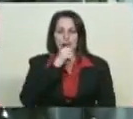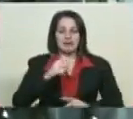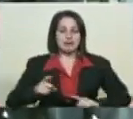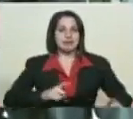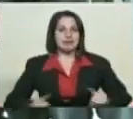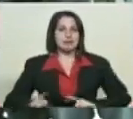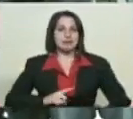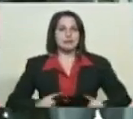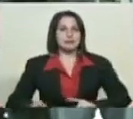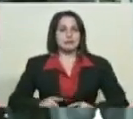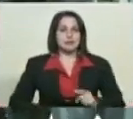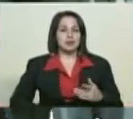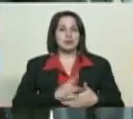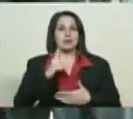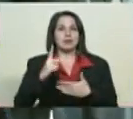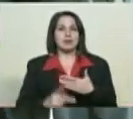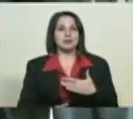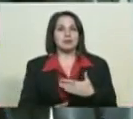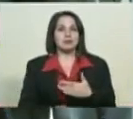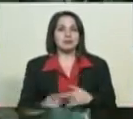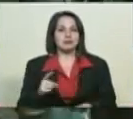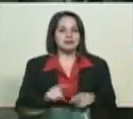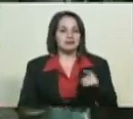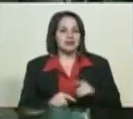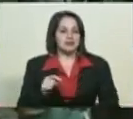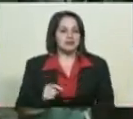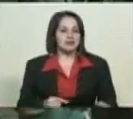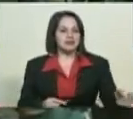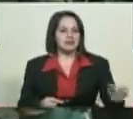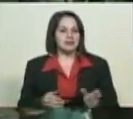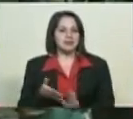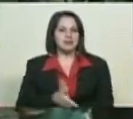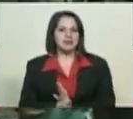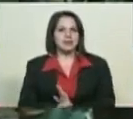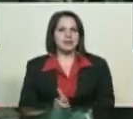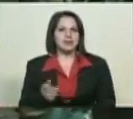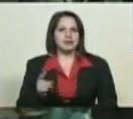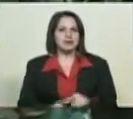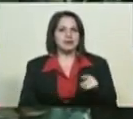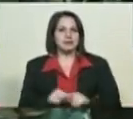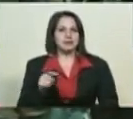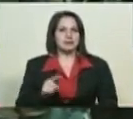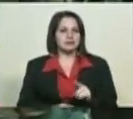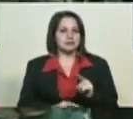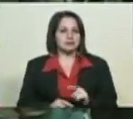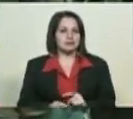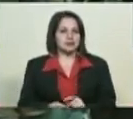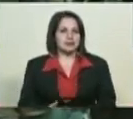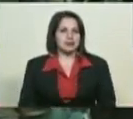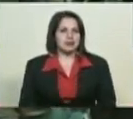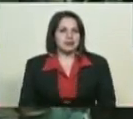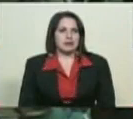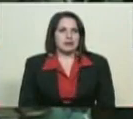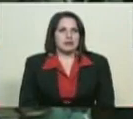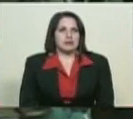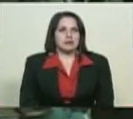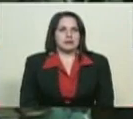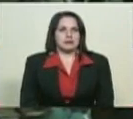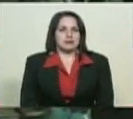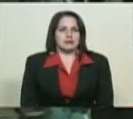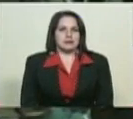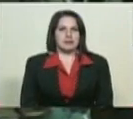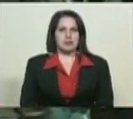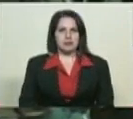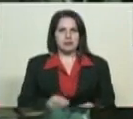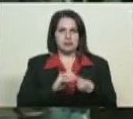coordinación, planificación y ejecución de todas las operaciones que se realizaron por parte de